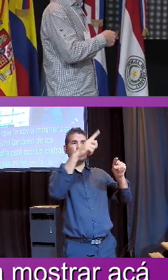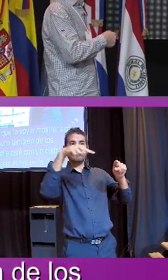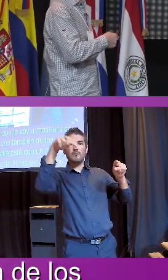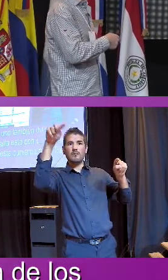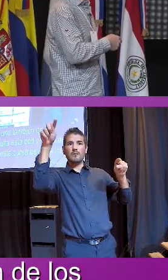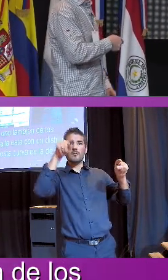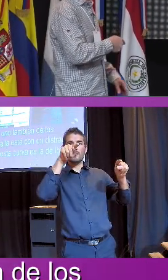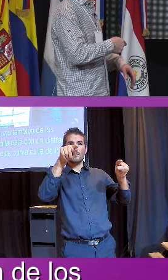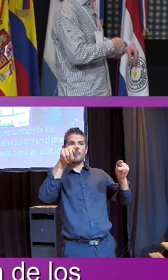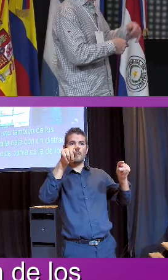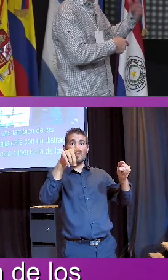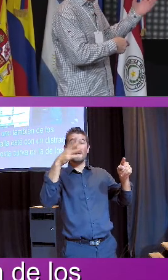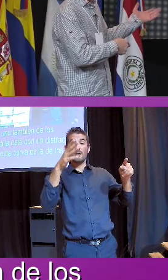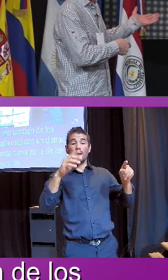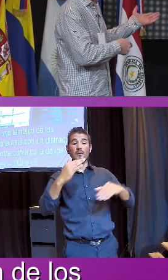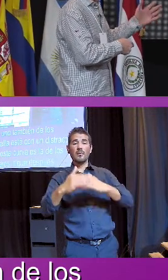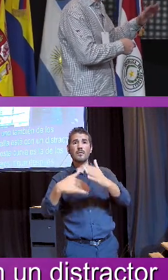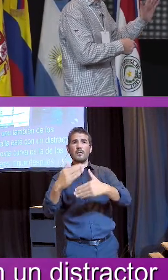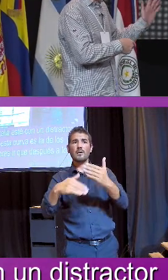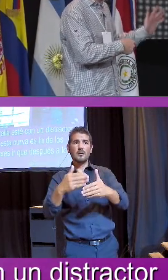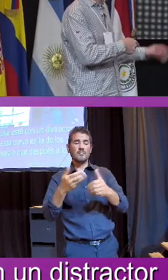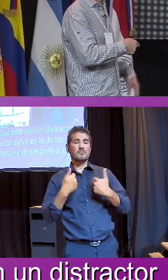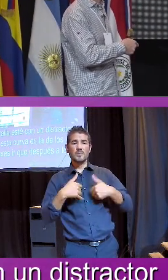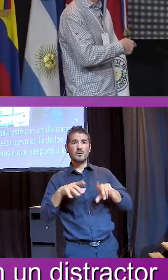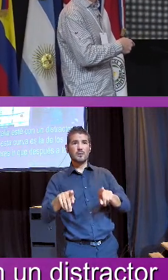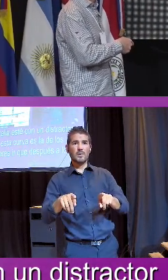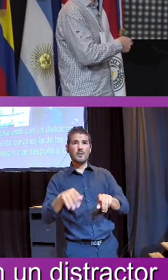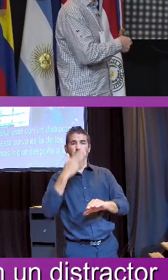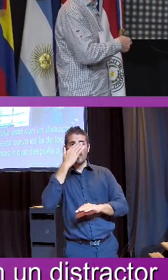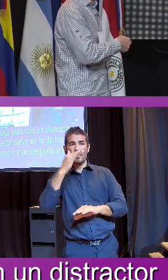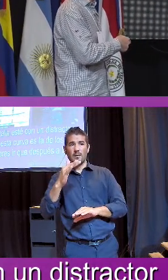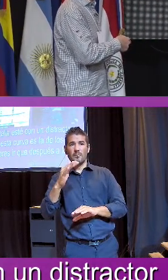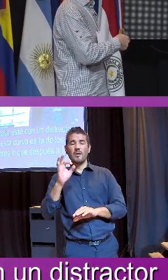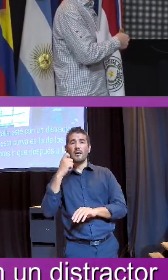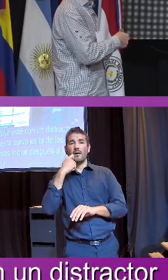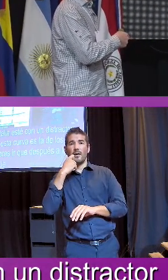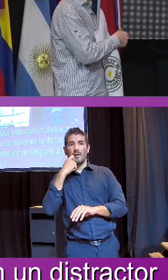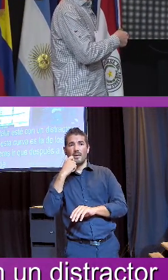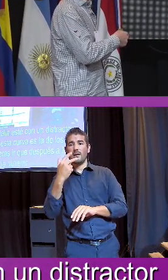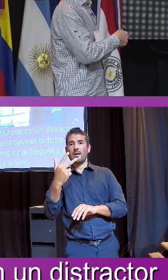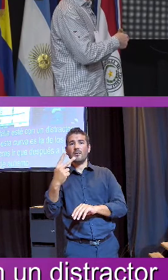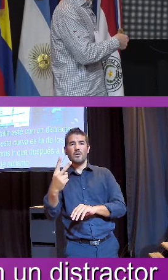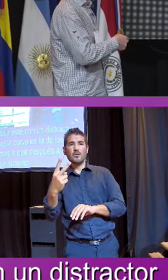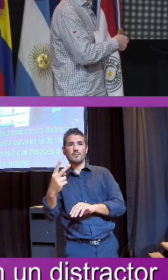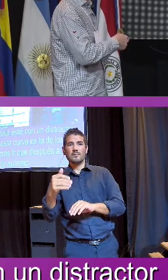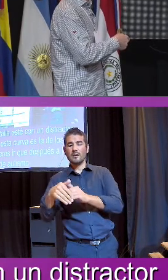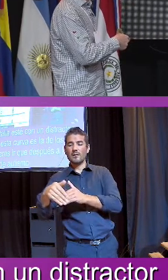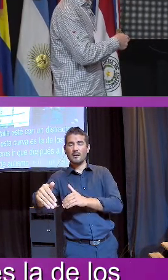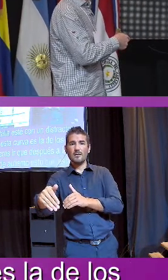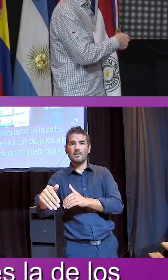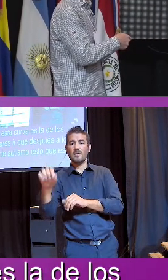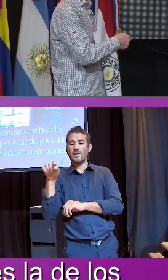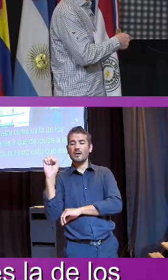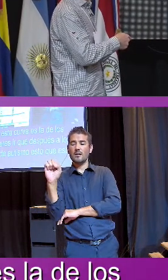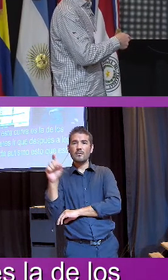chicos de desarrollo típico, que quiere decir que después a los 2-3 años no recibieron diagnóstico de autismo. Esto que está abajo es la edad